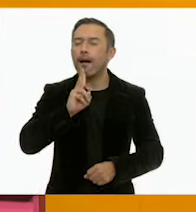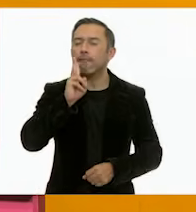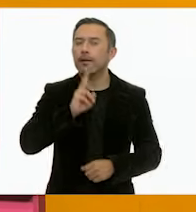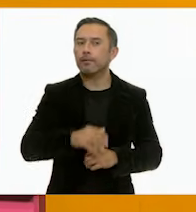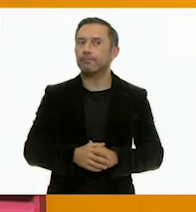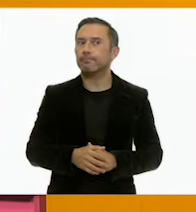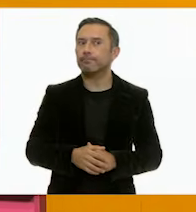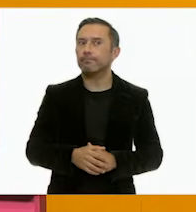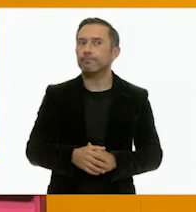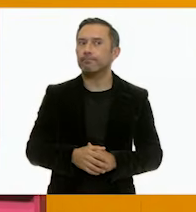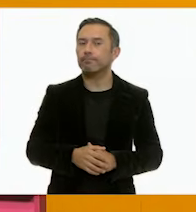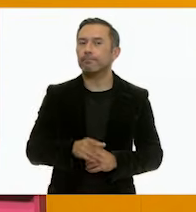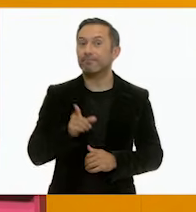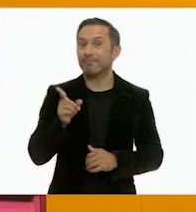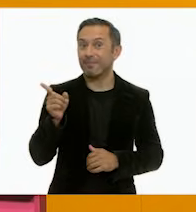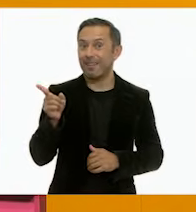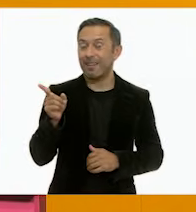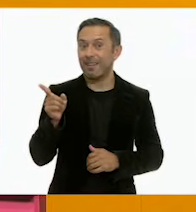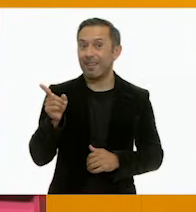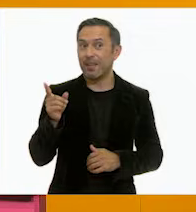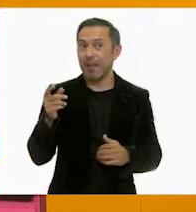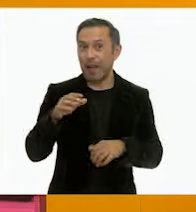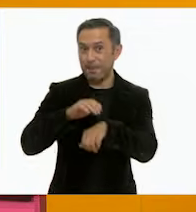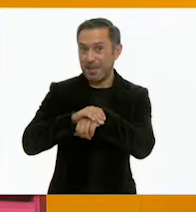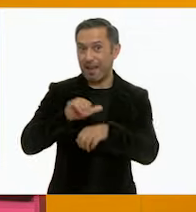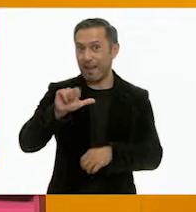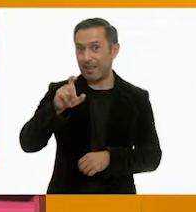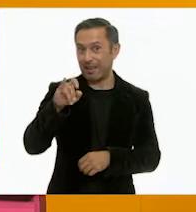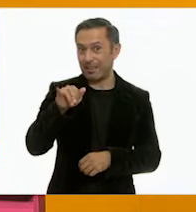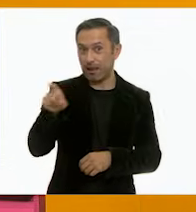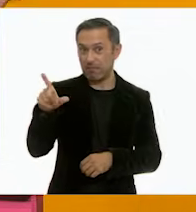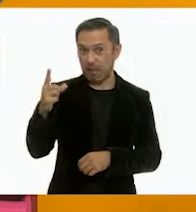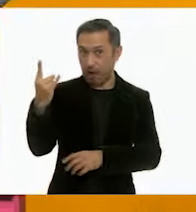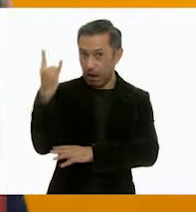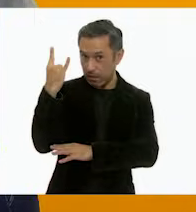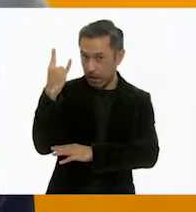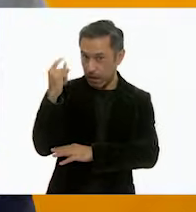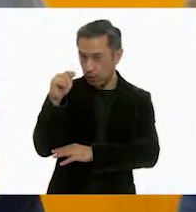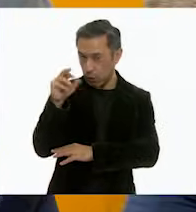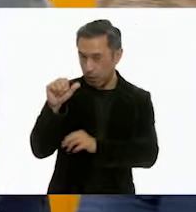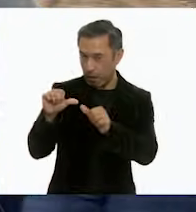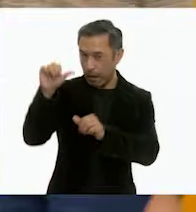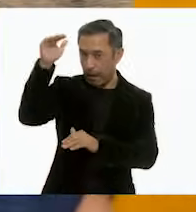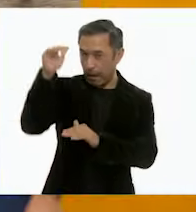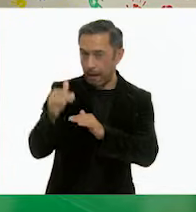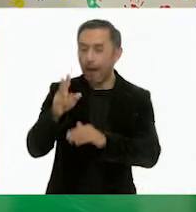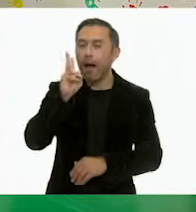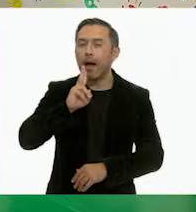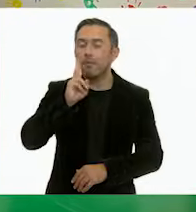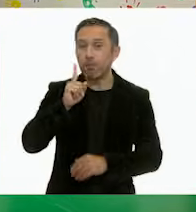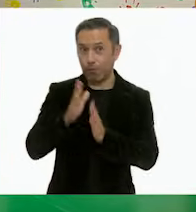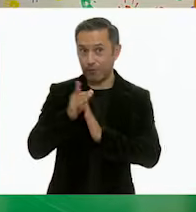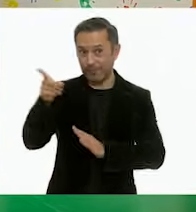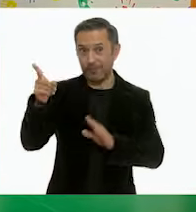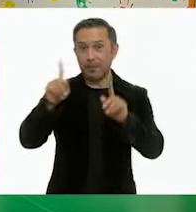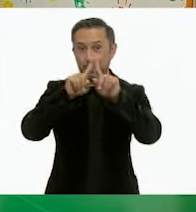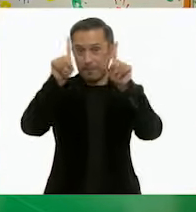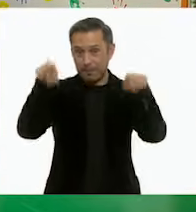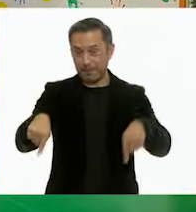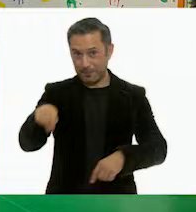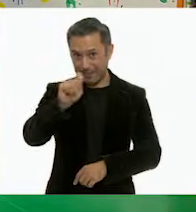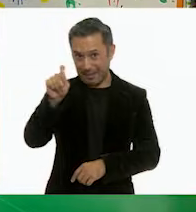alta está nuestra amiga Alexia. ¿Qué te parece si te paras aquí en el pizarrón y vamos a